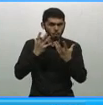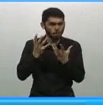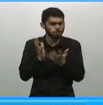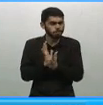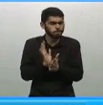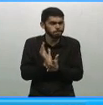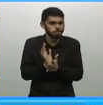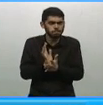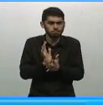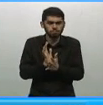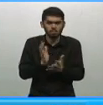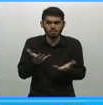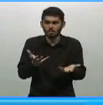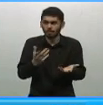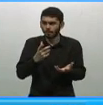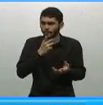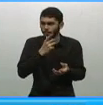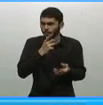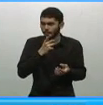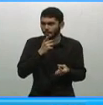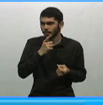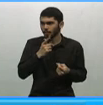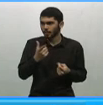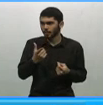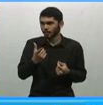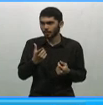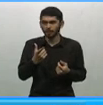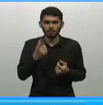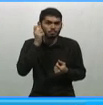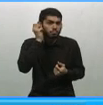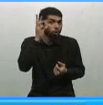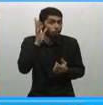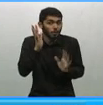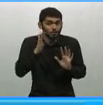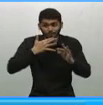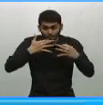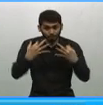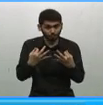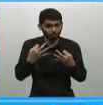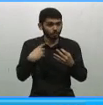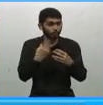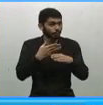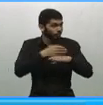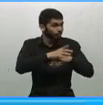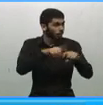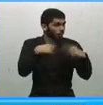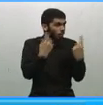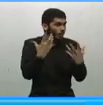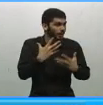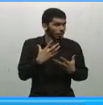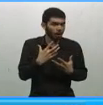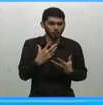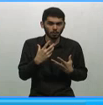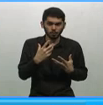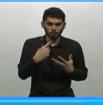juega en contra en contra para para lo que pasó pero cuando cuando llegamos a vestuario vimos lo que había pasado fue